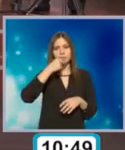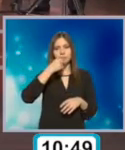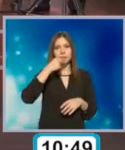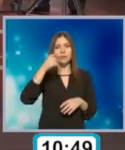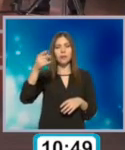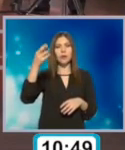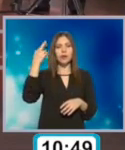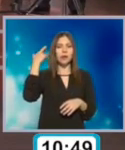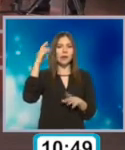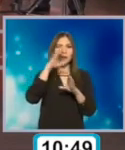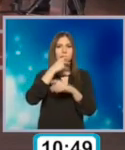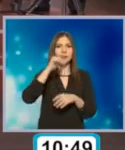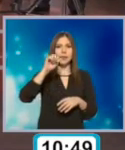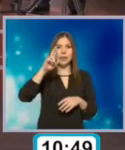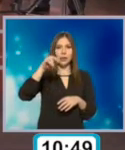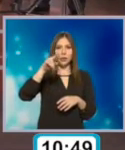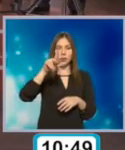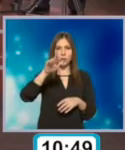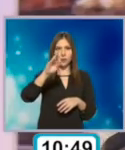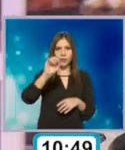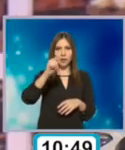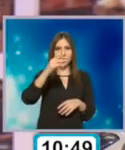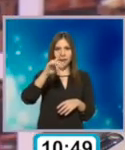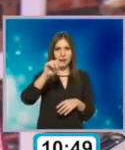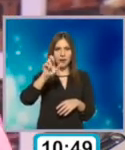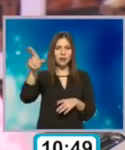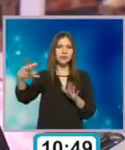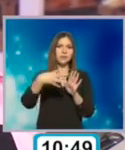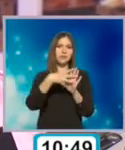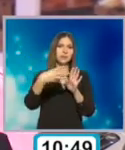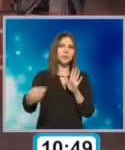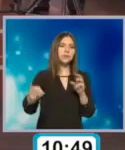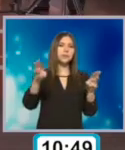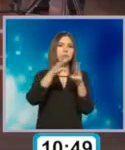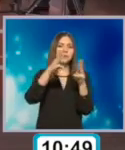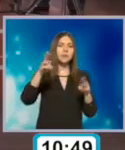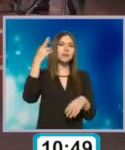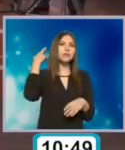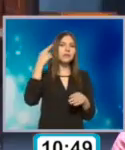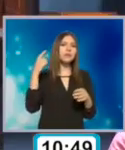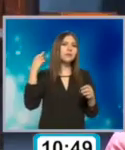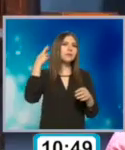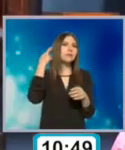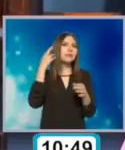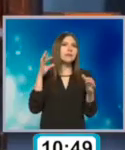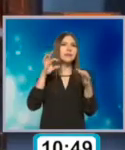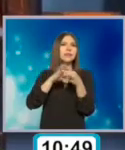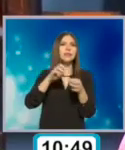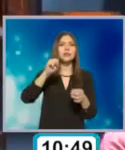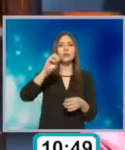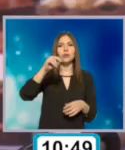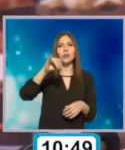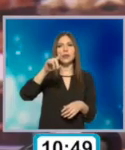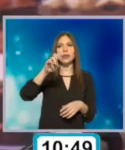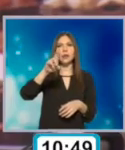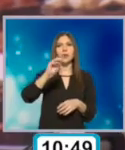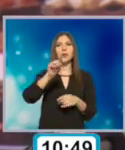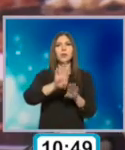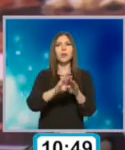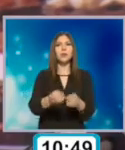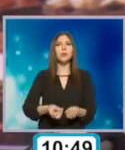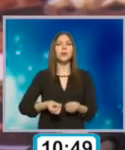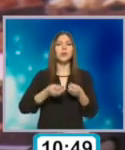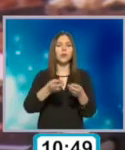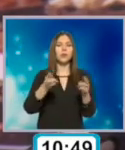lo dio a conocer y nosotros lo posicionamos a nivel sonidero. Pero ustedes le dieron pues su toque, ¿no? Efectivamente, nosotros le dimos